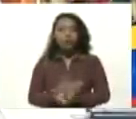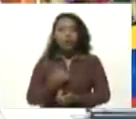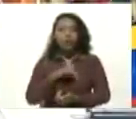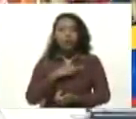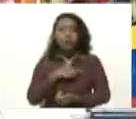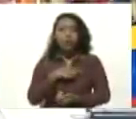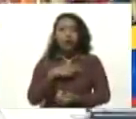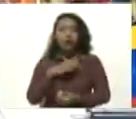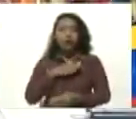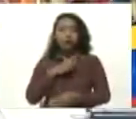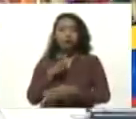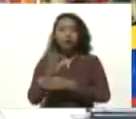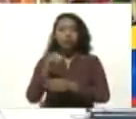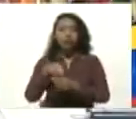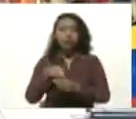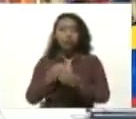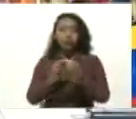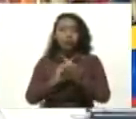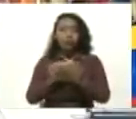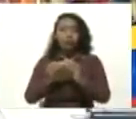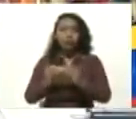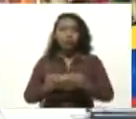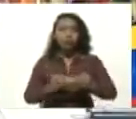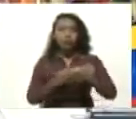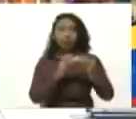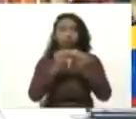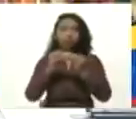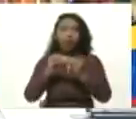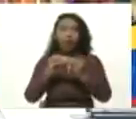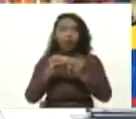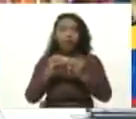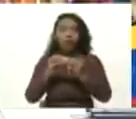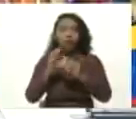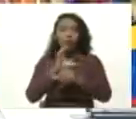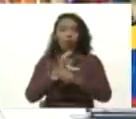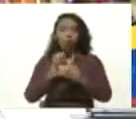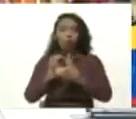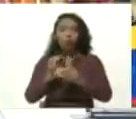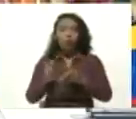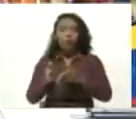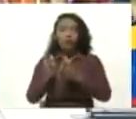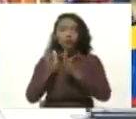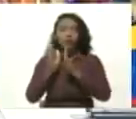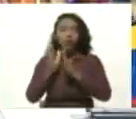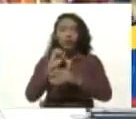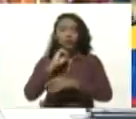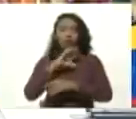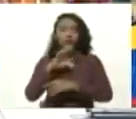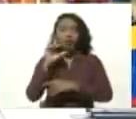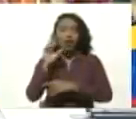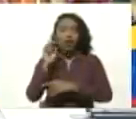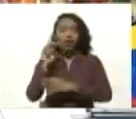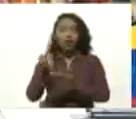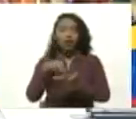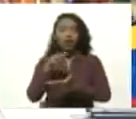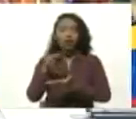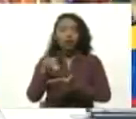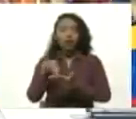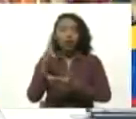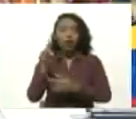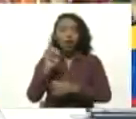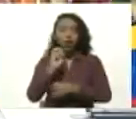hemos estado metidos recuperando el patrimonio cultural, arquitectónico, histórico de la nación en